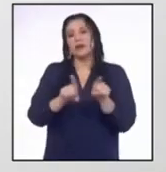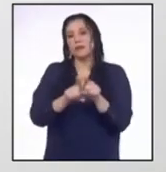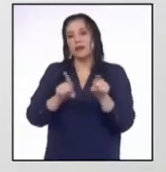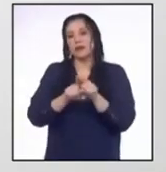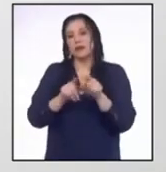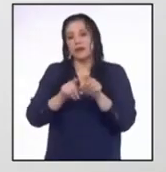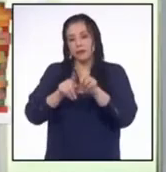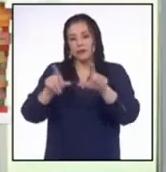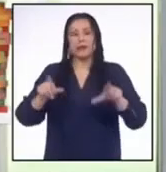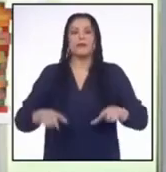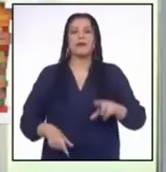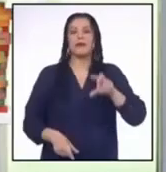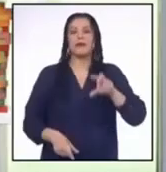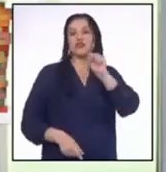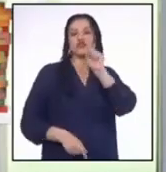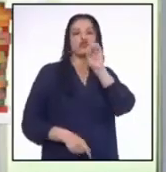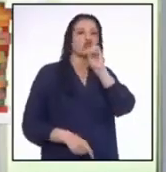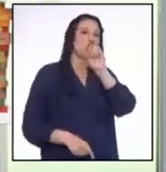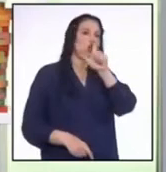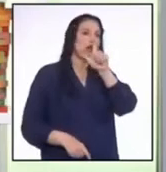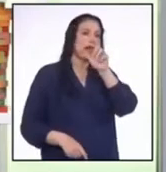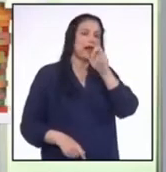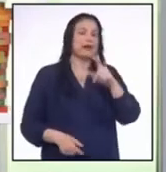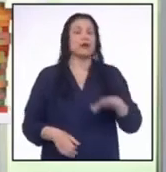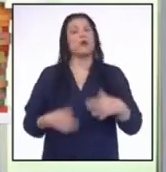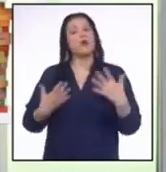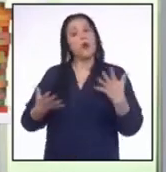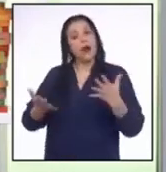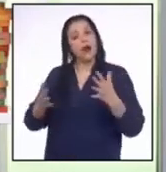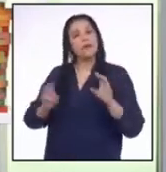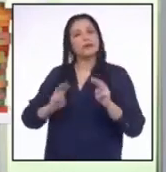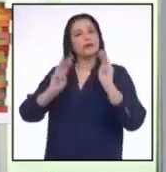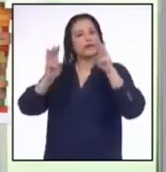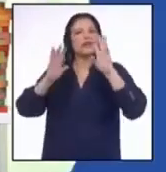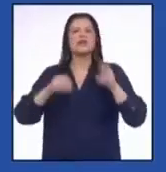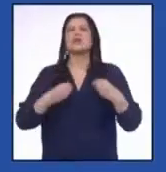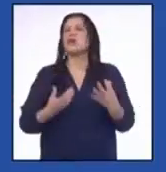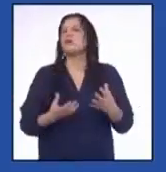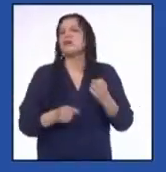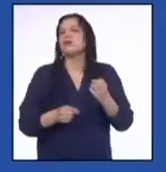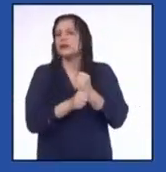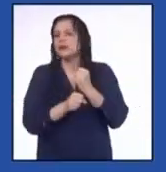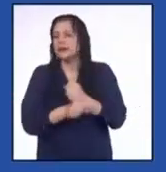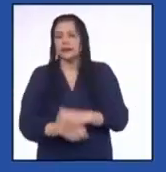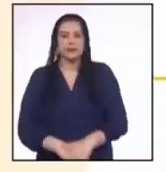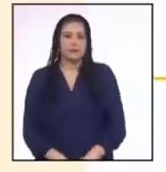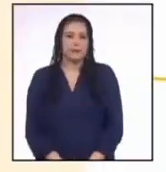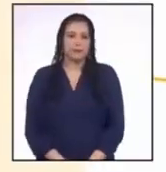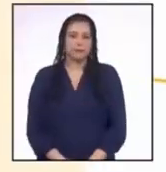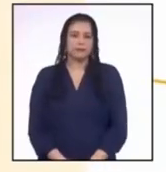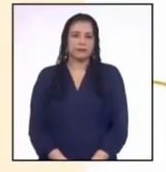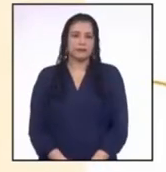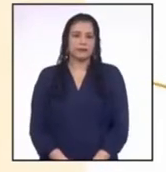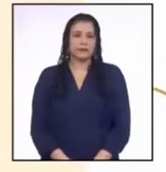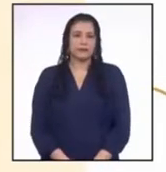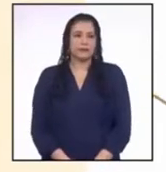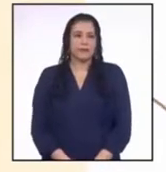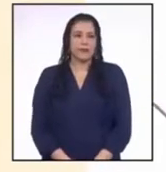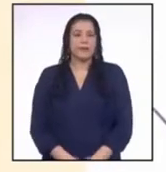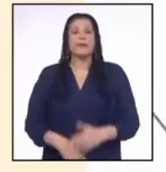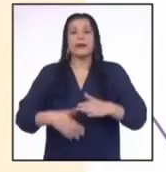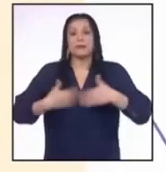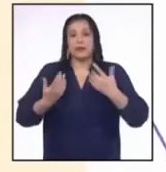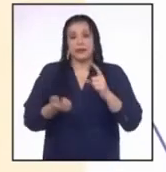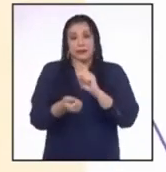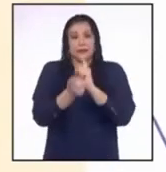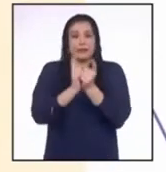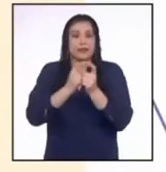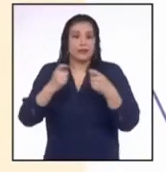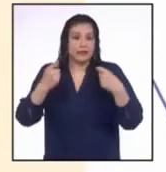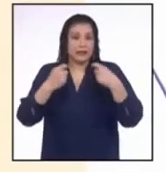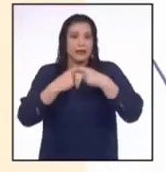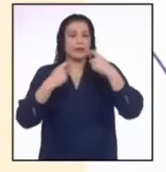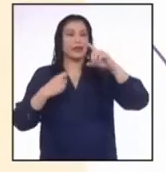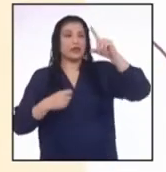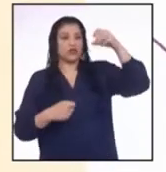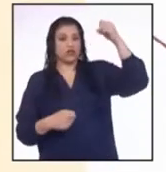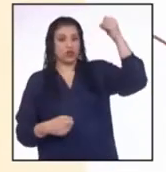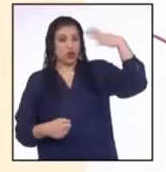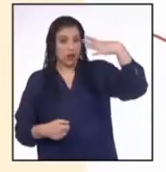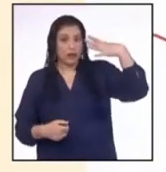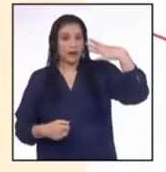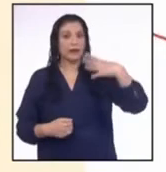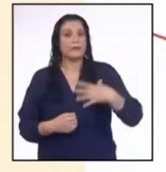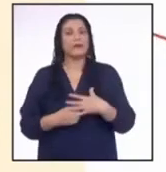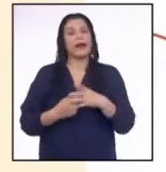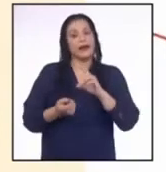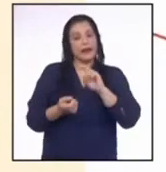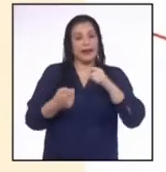centrales solares. ¡Wow! ¡Qué genial! ¿Y cómo funcionan? Para transformar la energía solar